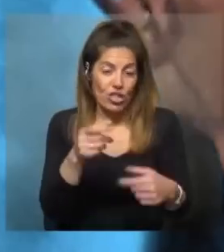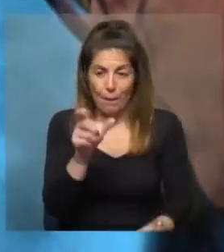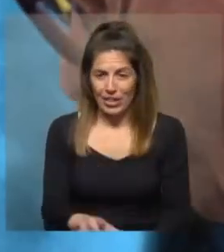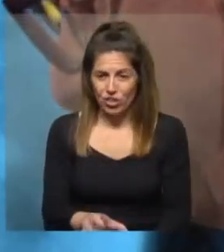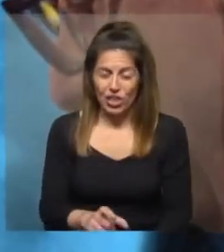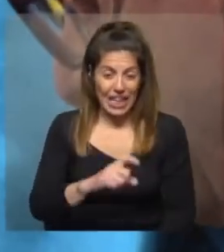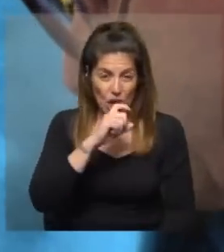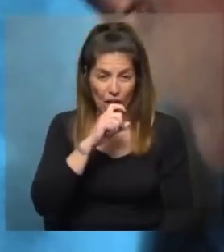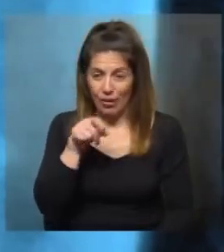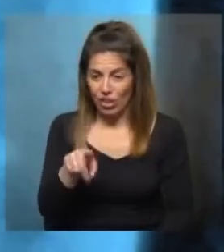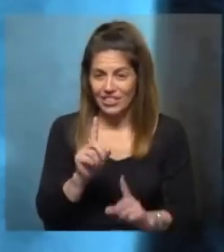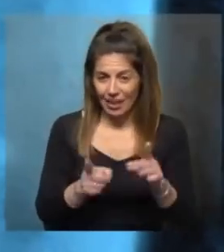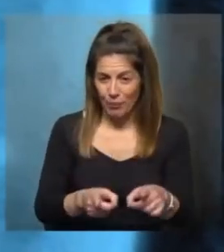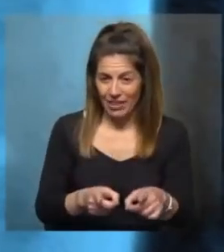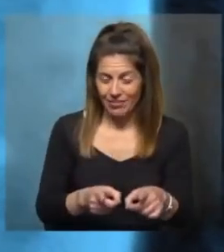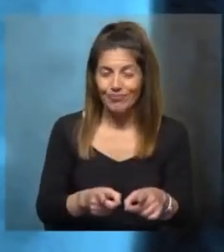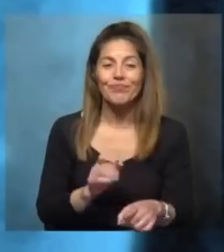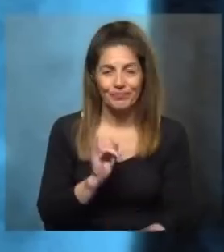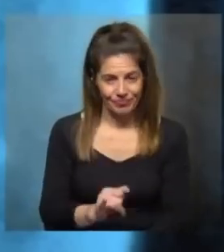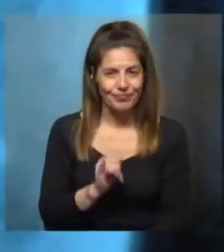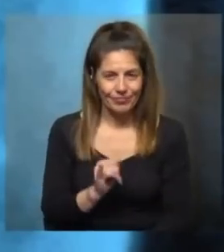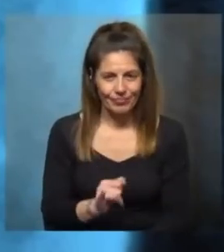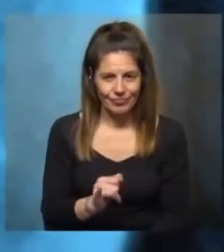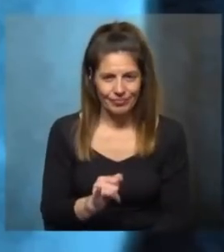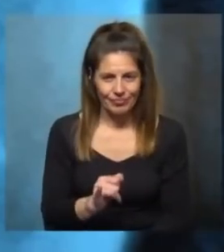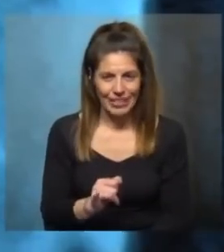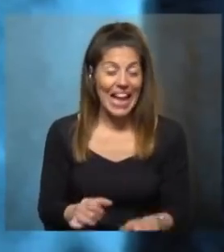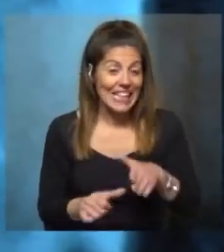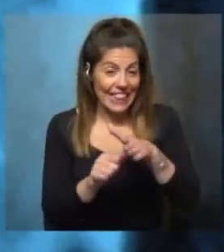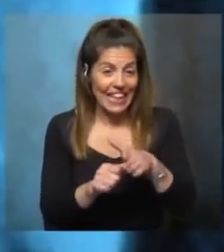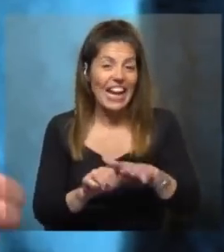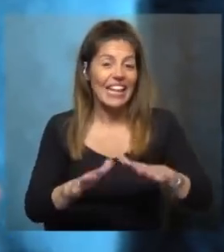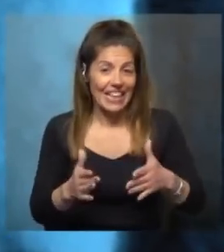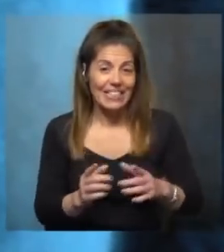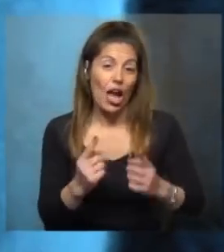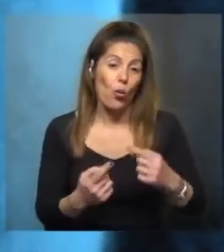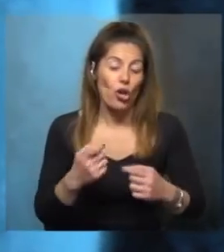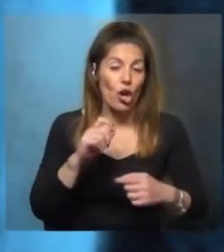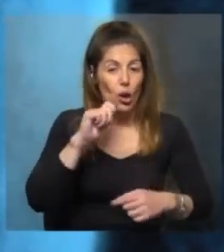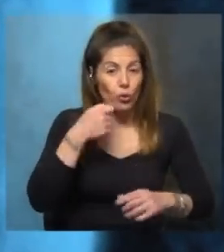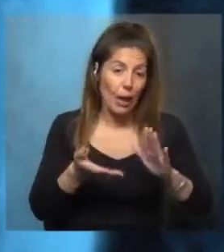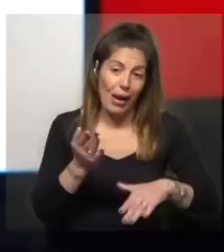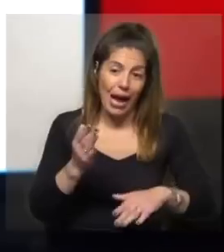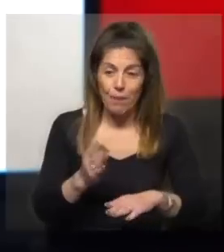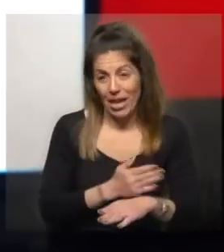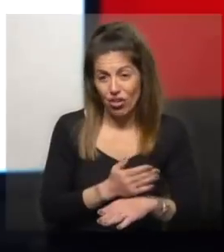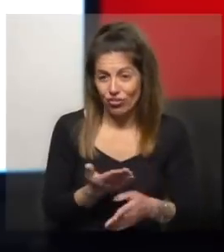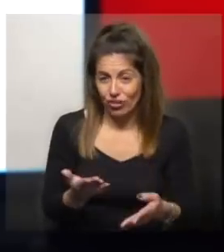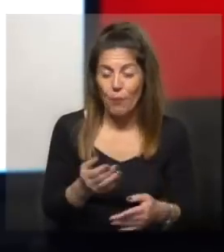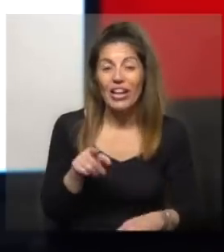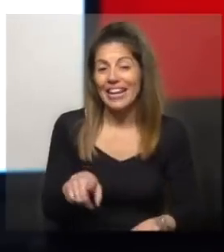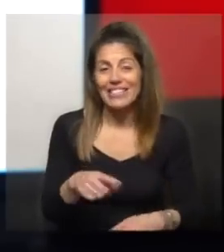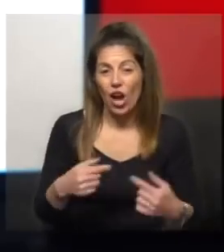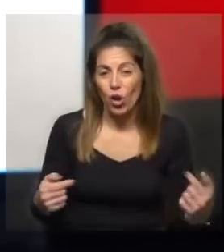gente también se enojaba con ella eso también implica Sí claro implica liderar implica que algunos les guste más bueno porque ese bien público